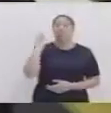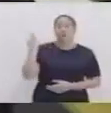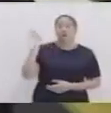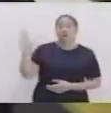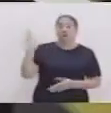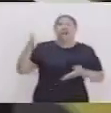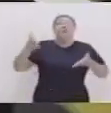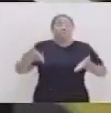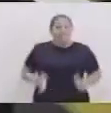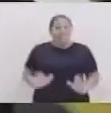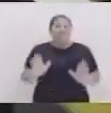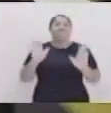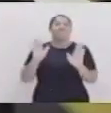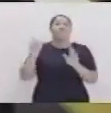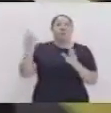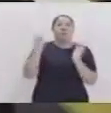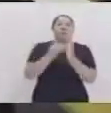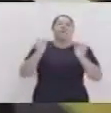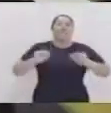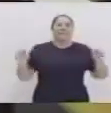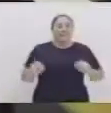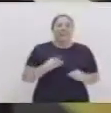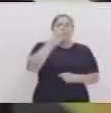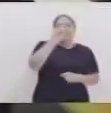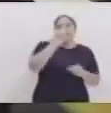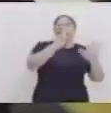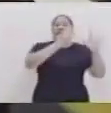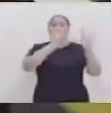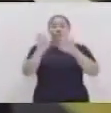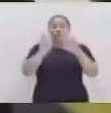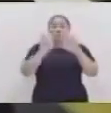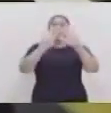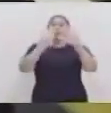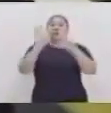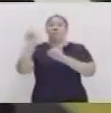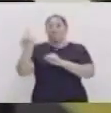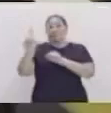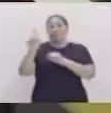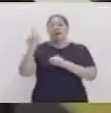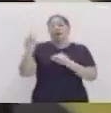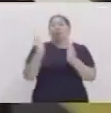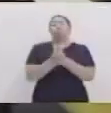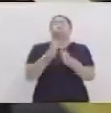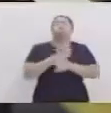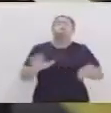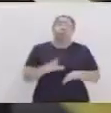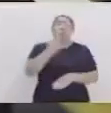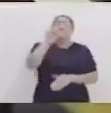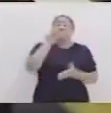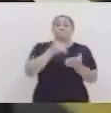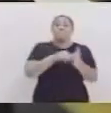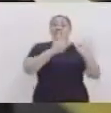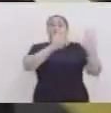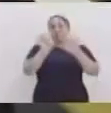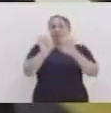en Quetzaltenango en el año de 1891 y murió en